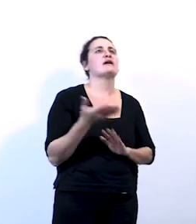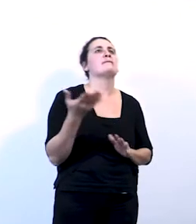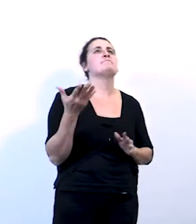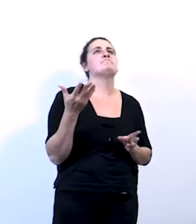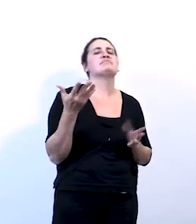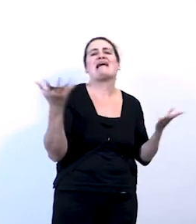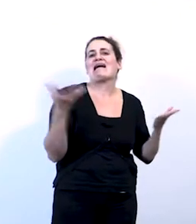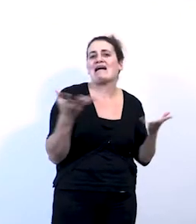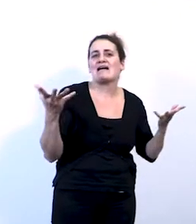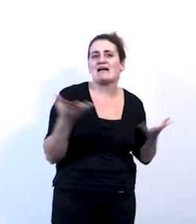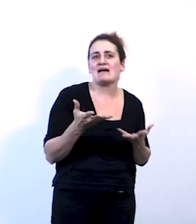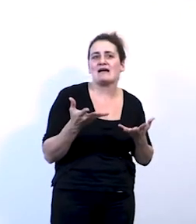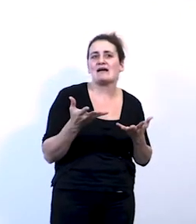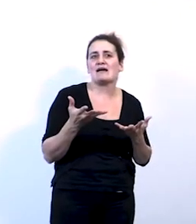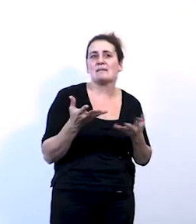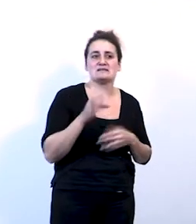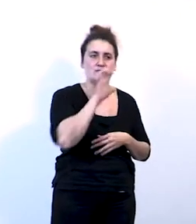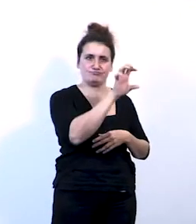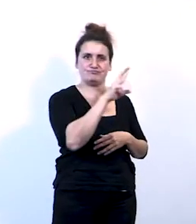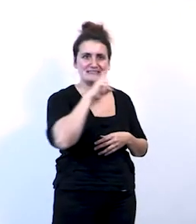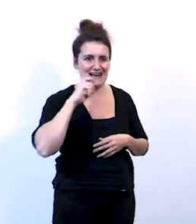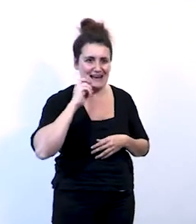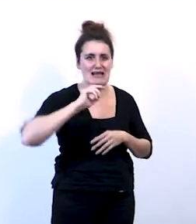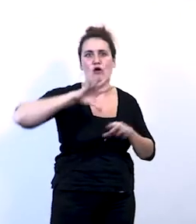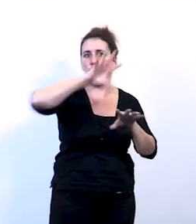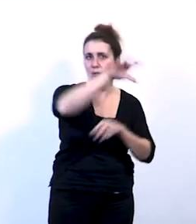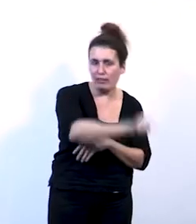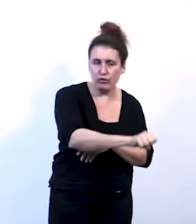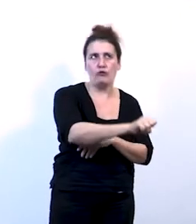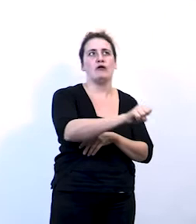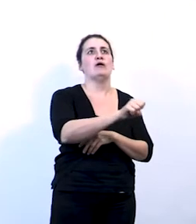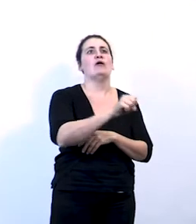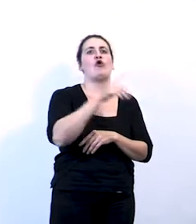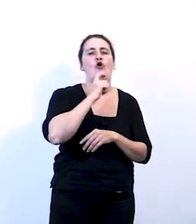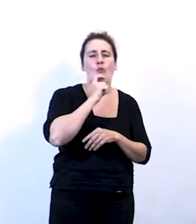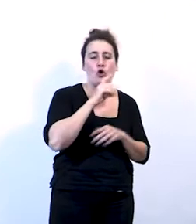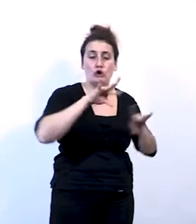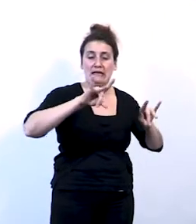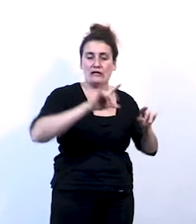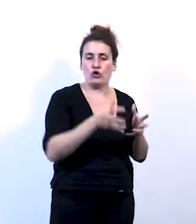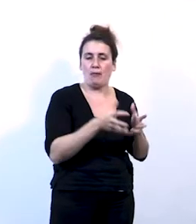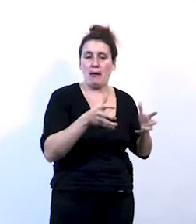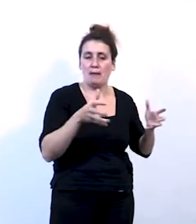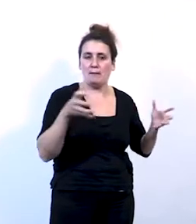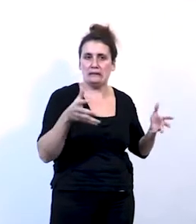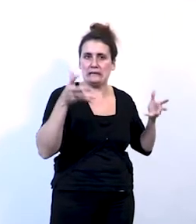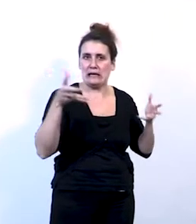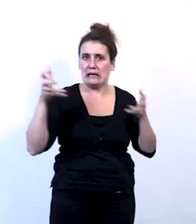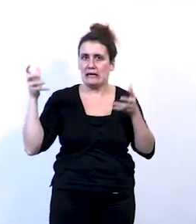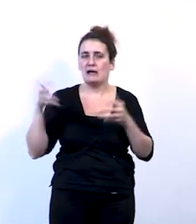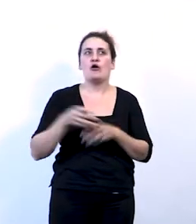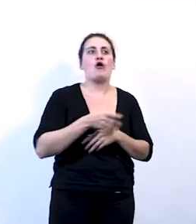qué ocurre con el Estado israelí y la ocupación, cómo se van comiendo terreno, cómo van masacrando gente, lo que mencionabas